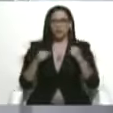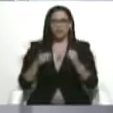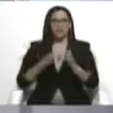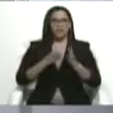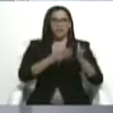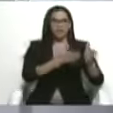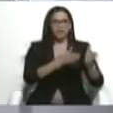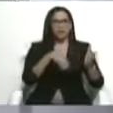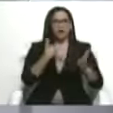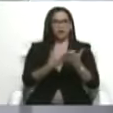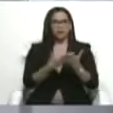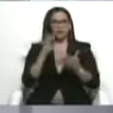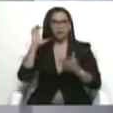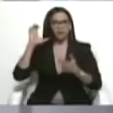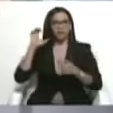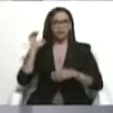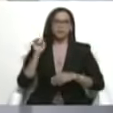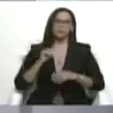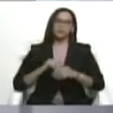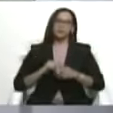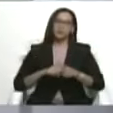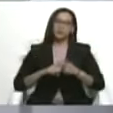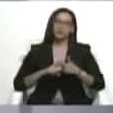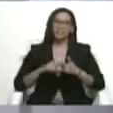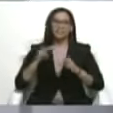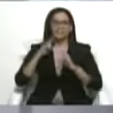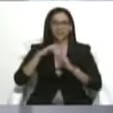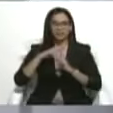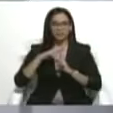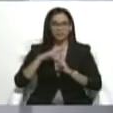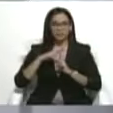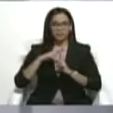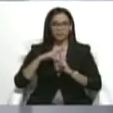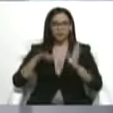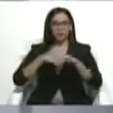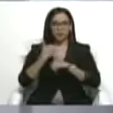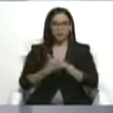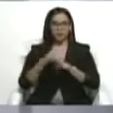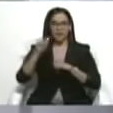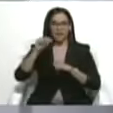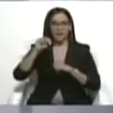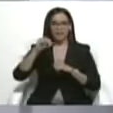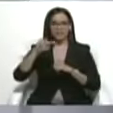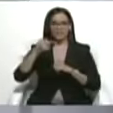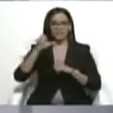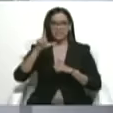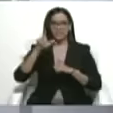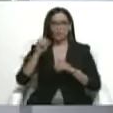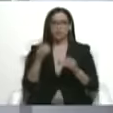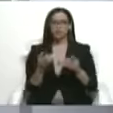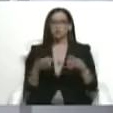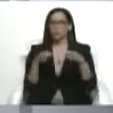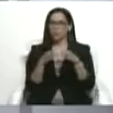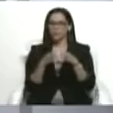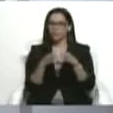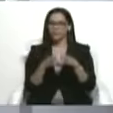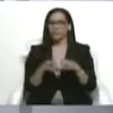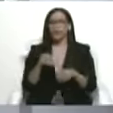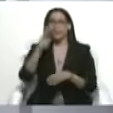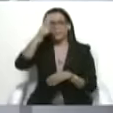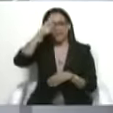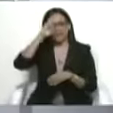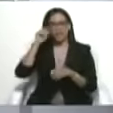otros estados del país. Entonces, fíjate, Táchira, con el plan de Ángelo Heredia y sus cómplices, Barinas,